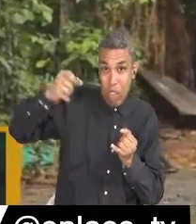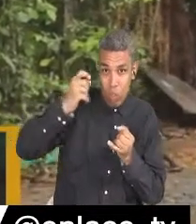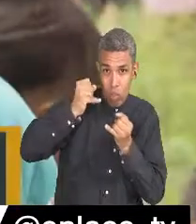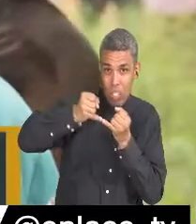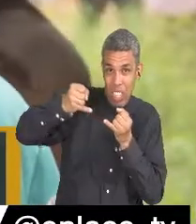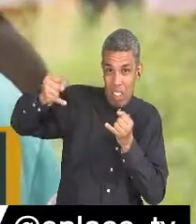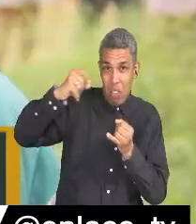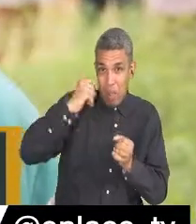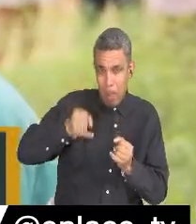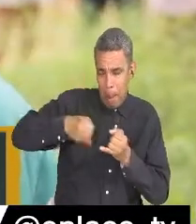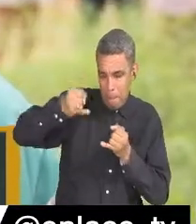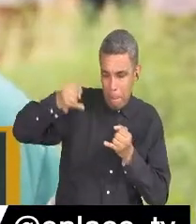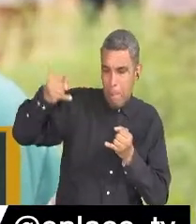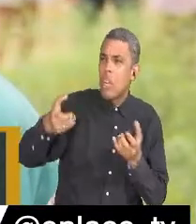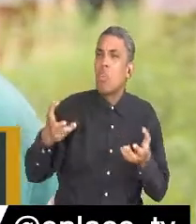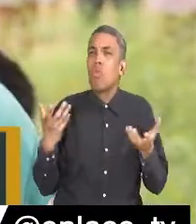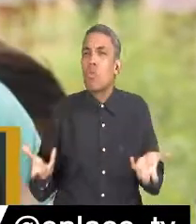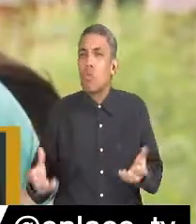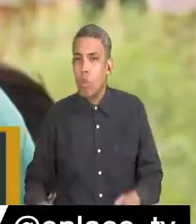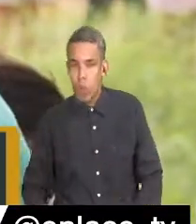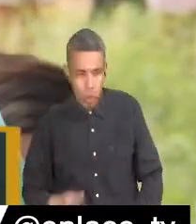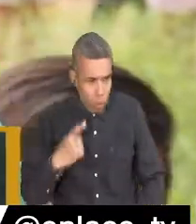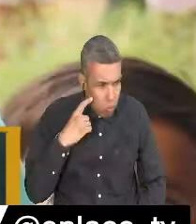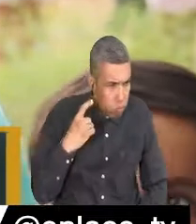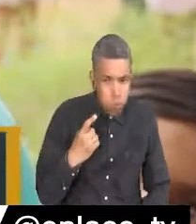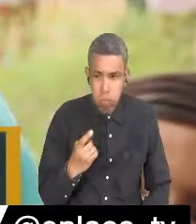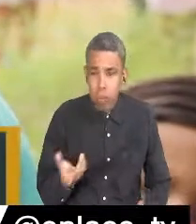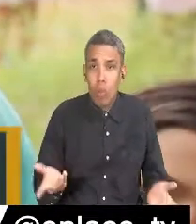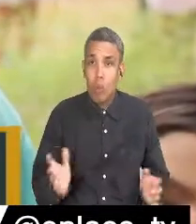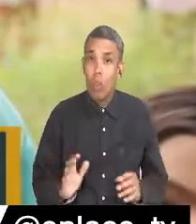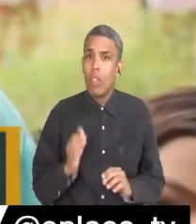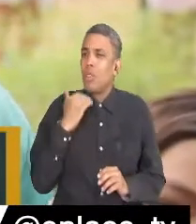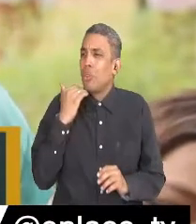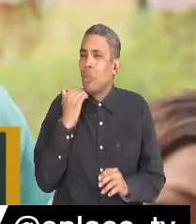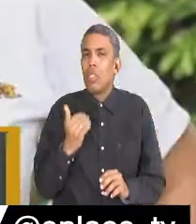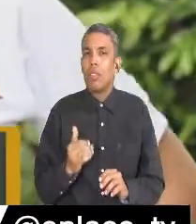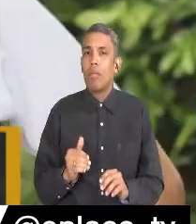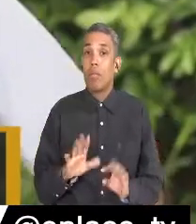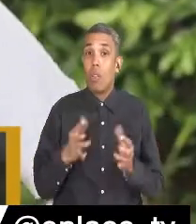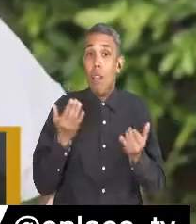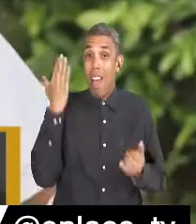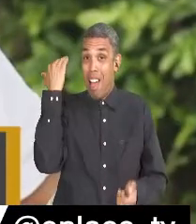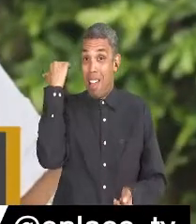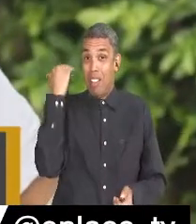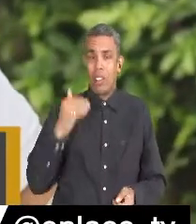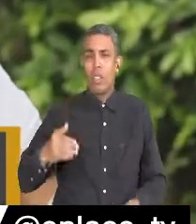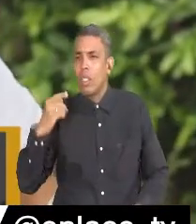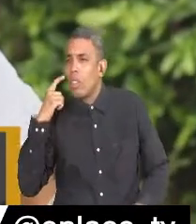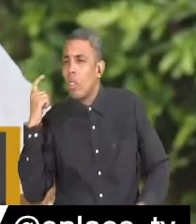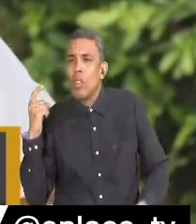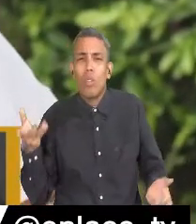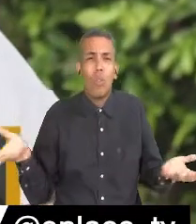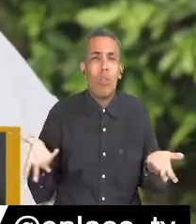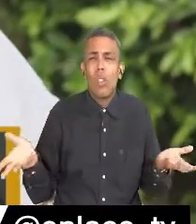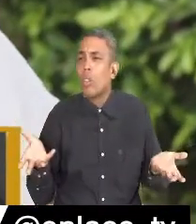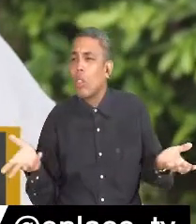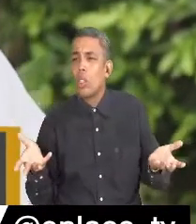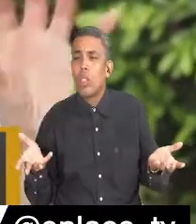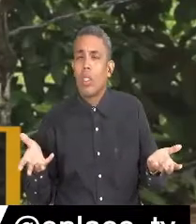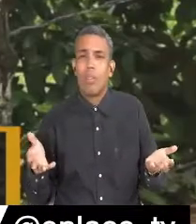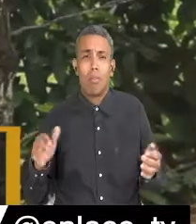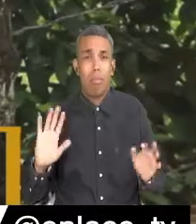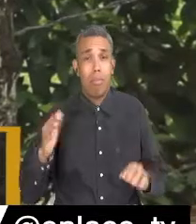aquí. Nosotros pasamos, lo hemos buscado por todo Barranca. Los vecinos del sector dieron aviso a las autoridades